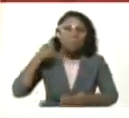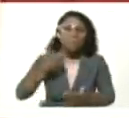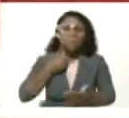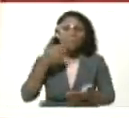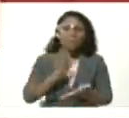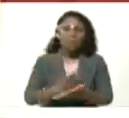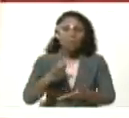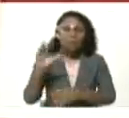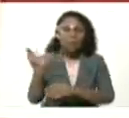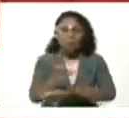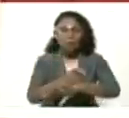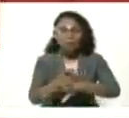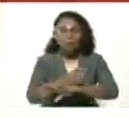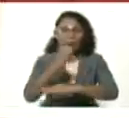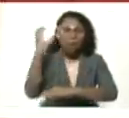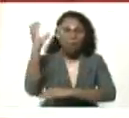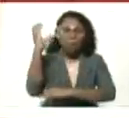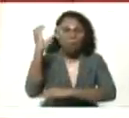gobierno colombiano.